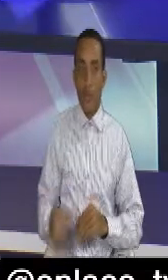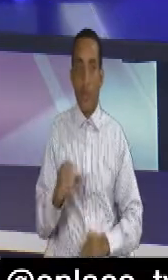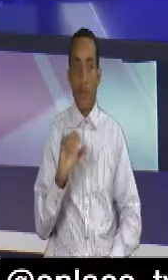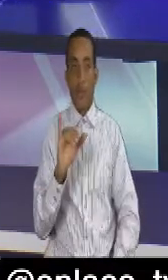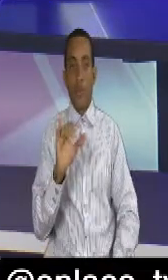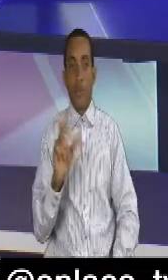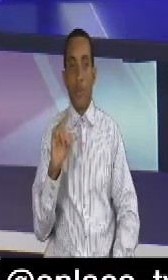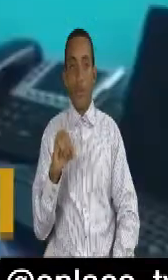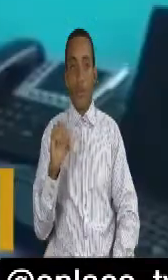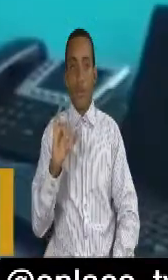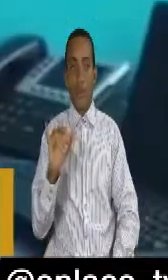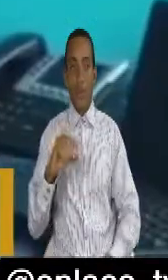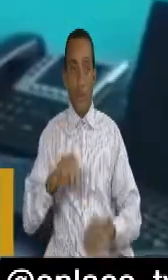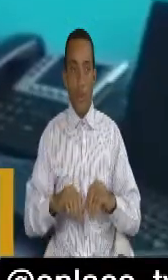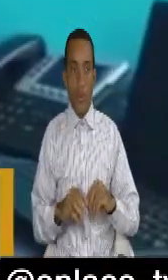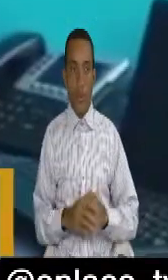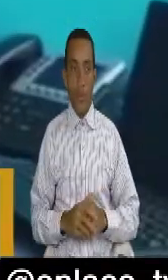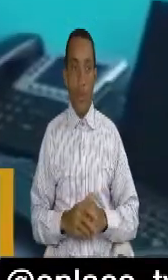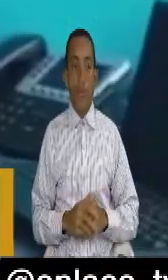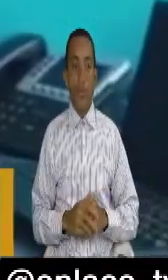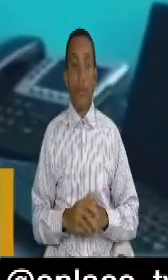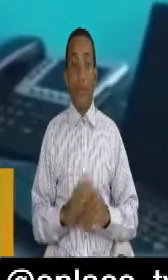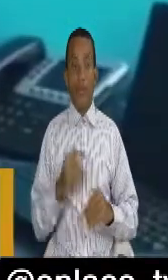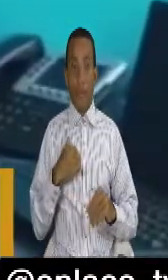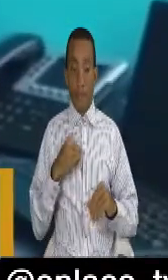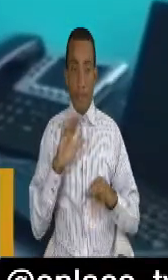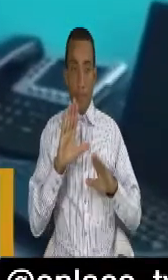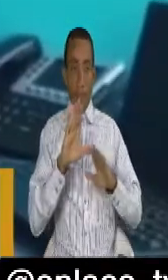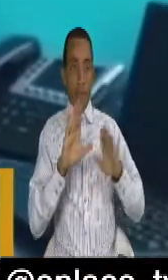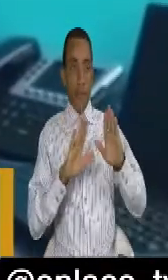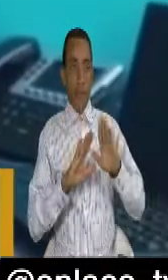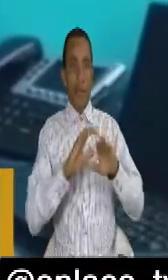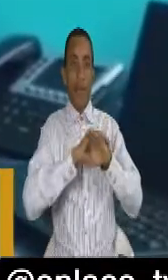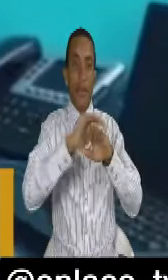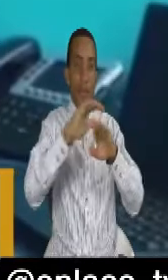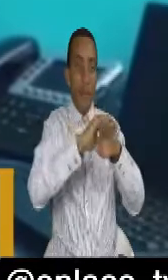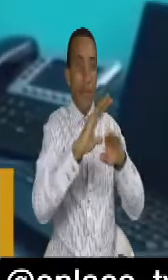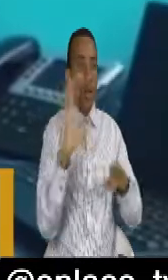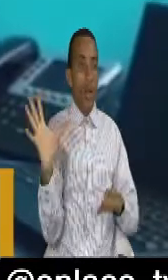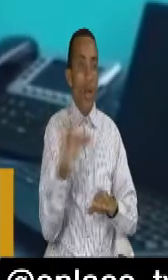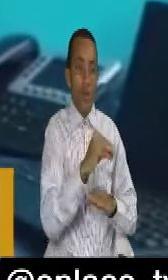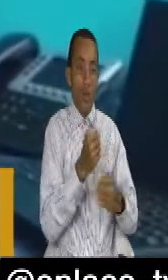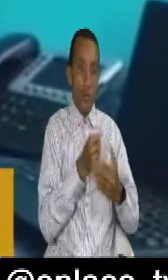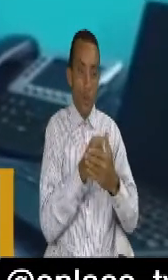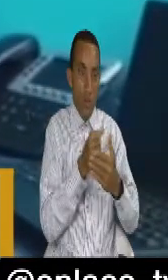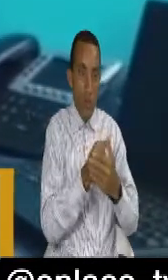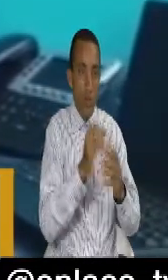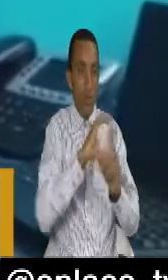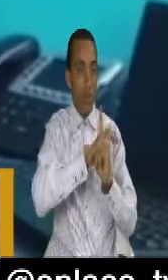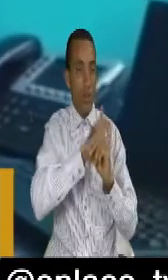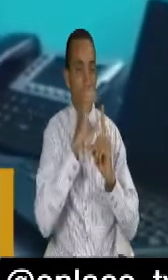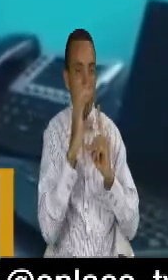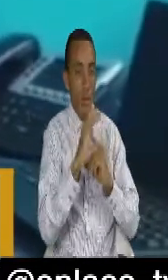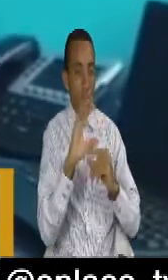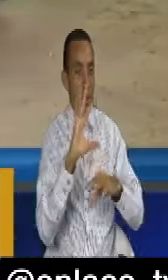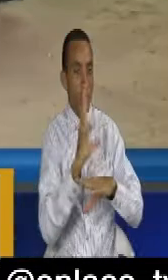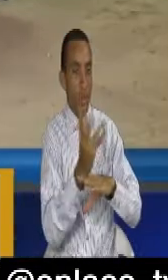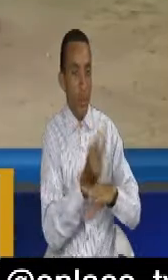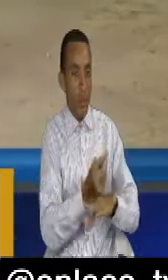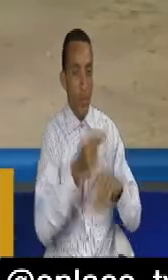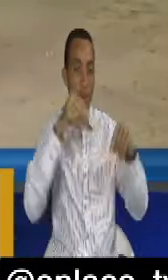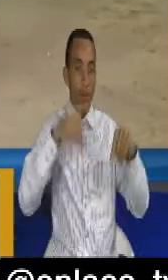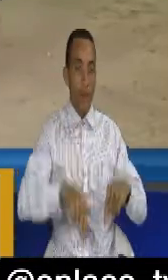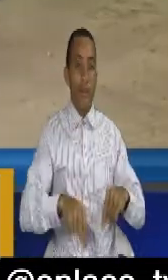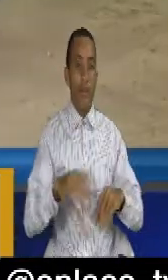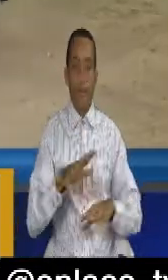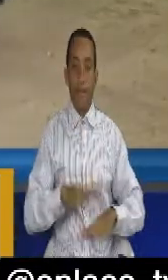Domínguez. La Secretaría de Desarrollo Económico y Social invita a todos los gestores, artistas y formadores culturales de nuestra ciudad